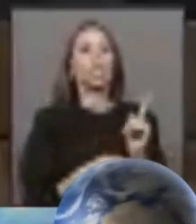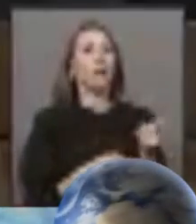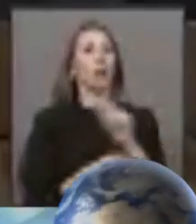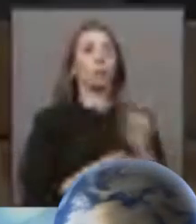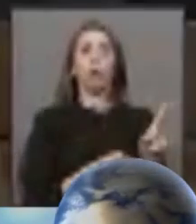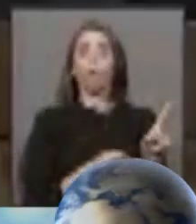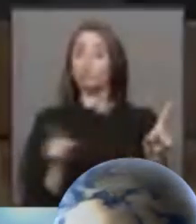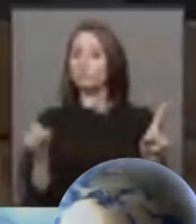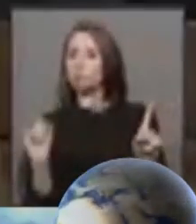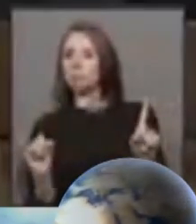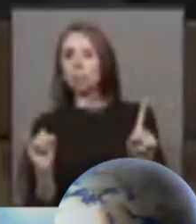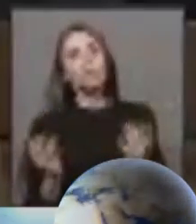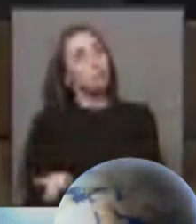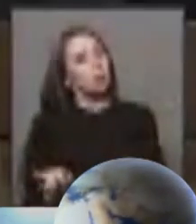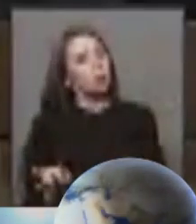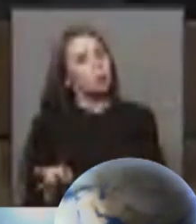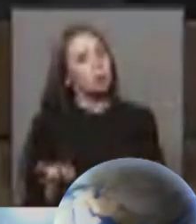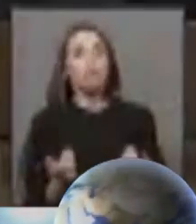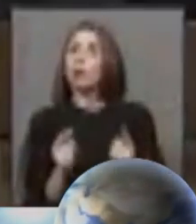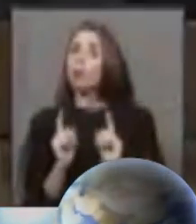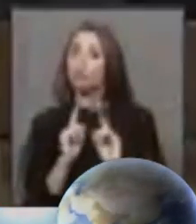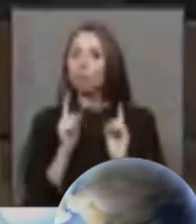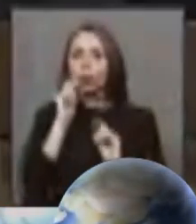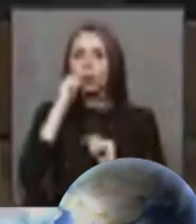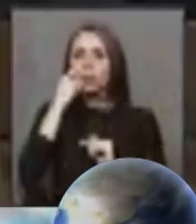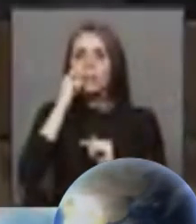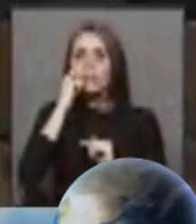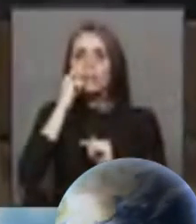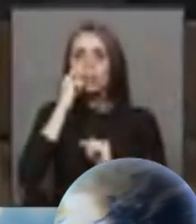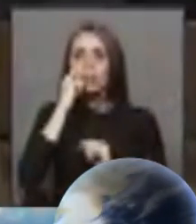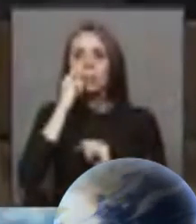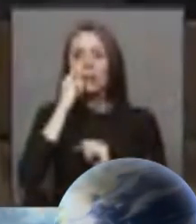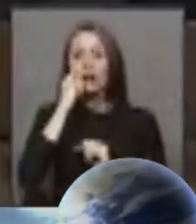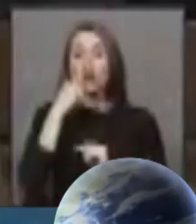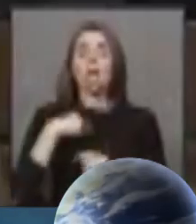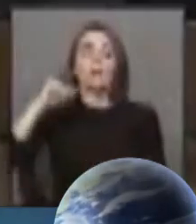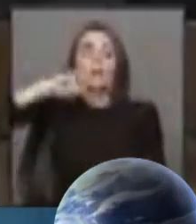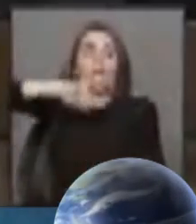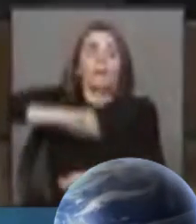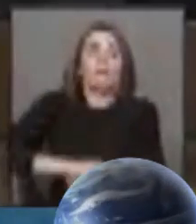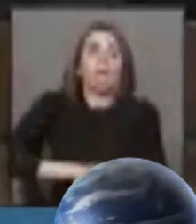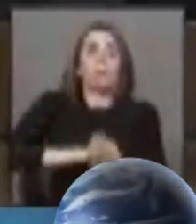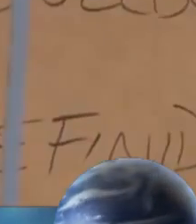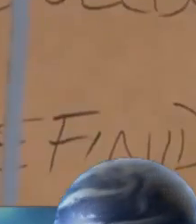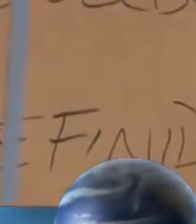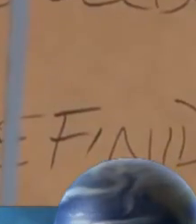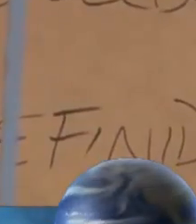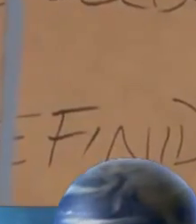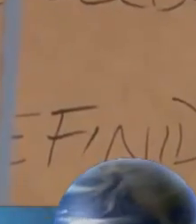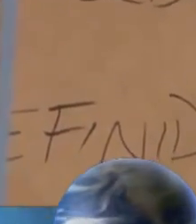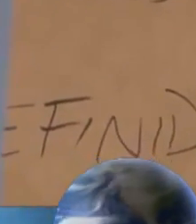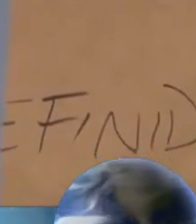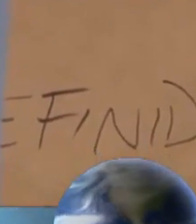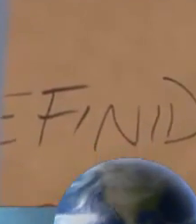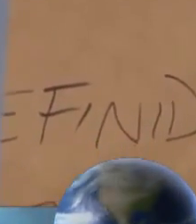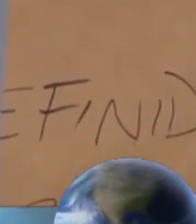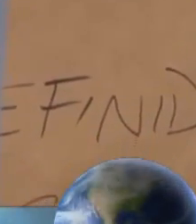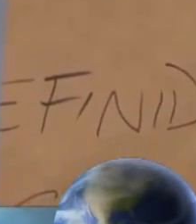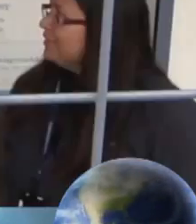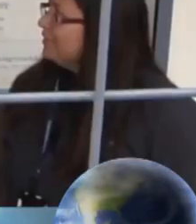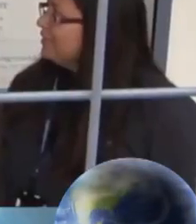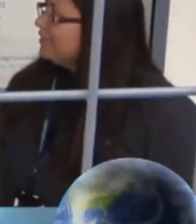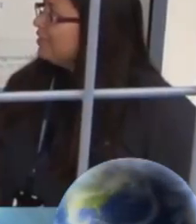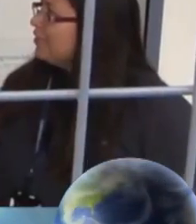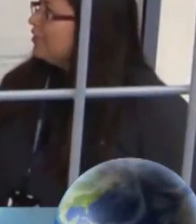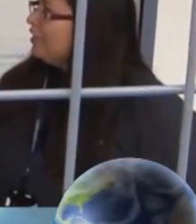UDI finalizó oficiando a la Contraloría General de la República para que se pronuncie e informe a esta Cámara sobre la legalidad de designar a los funcionarios públicos